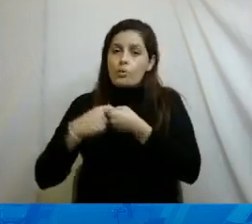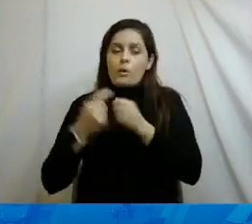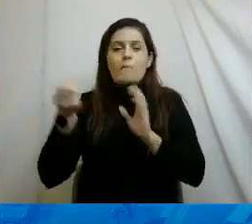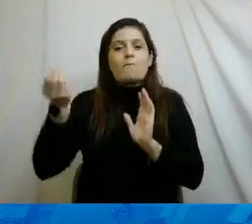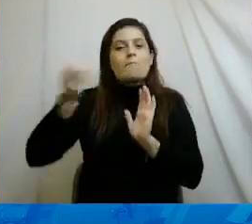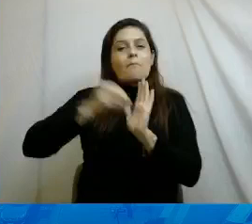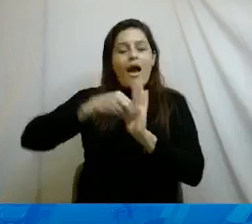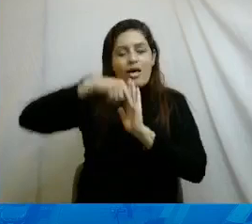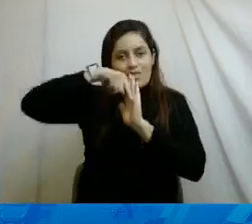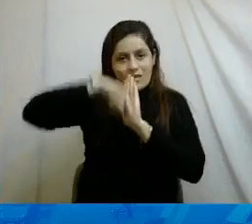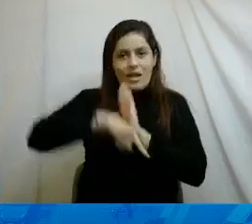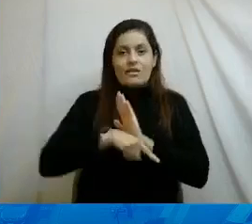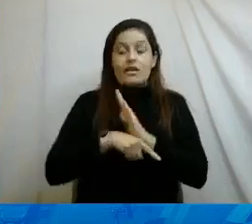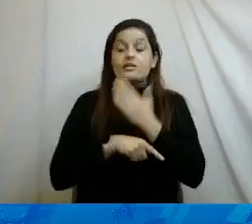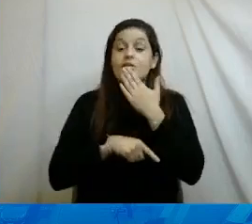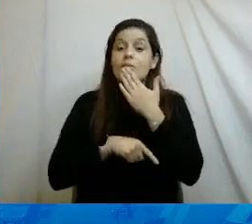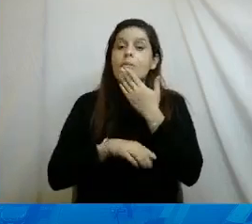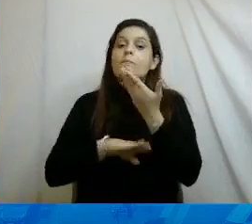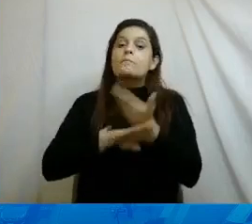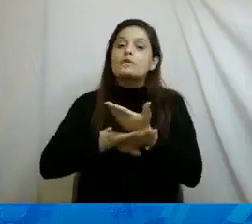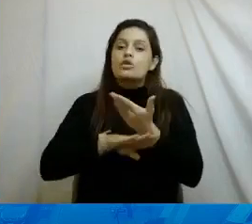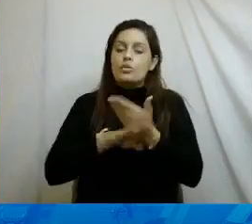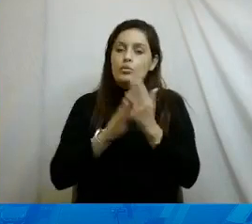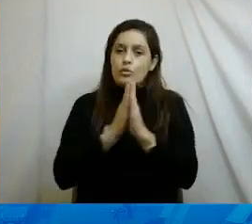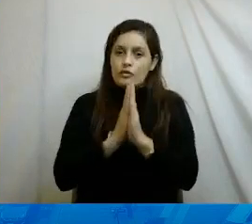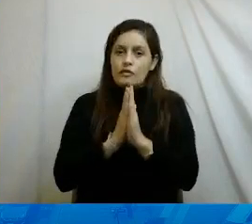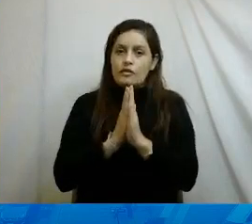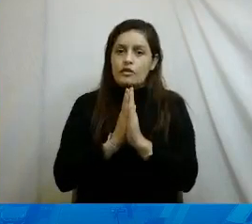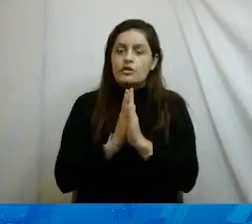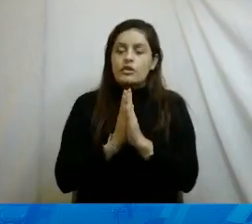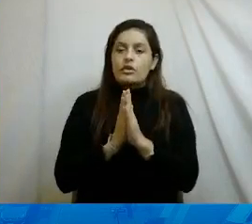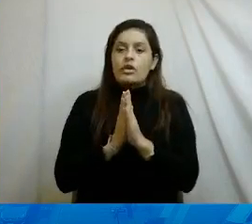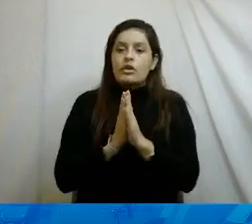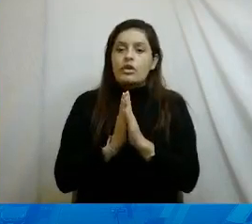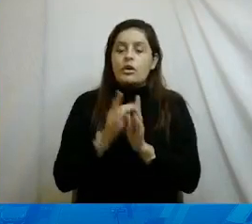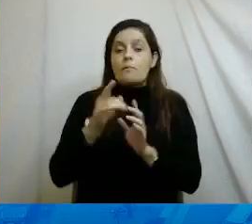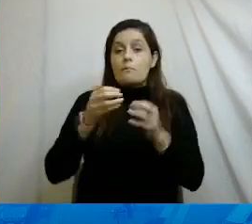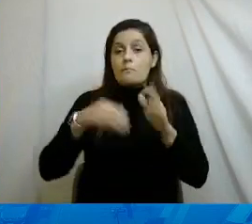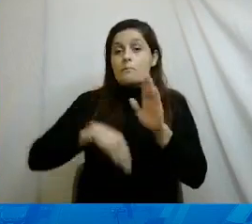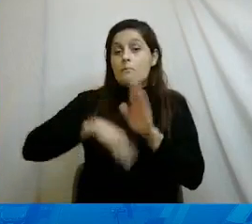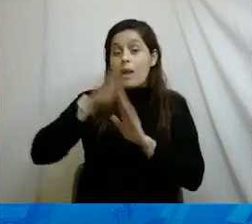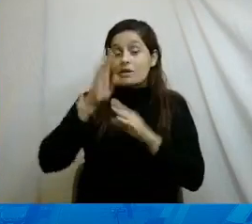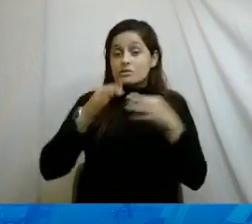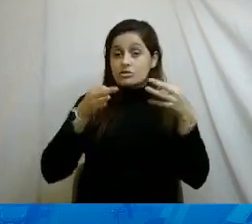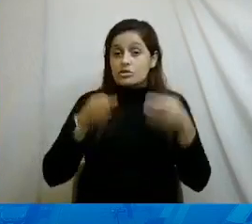detalle. También les pido, porque lo más seguro es que